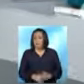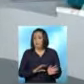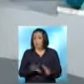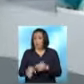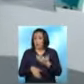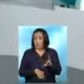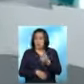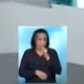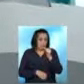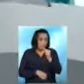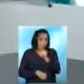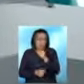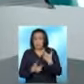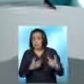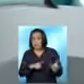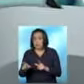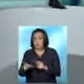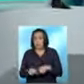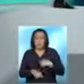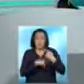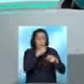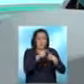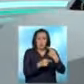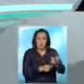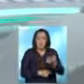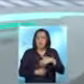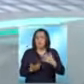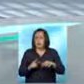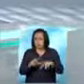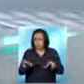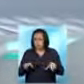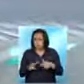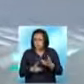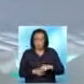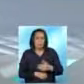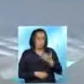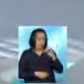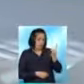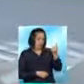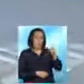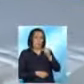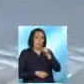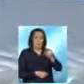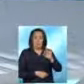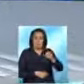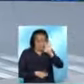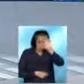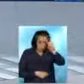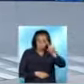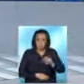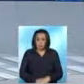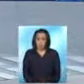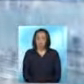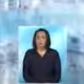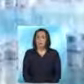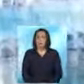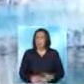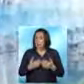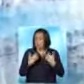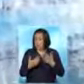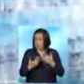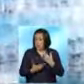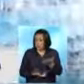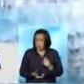Tenemos a nuestros corresponsales listos para contarnos qué está pasando en su región. Primero vamos con Gabriel Vela, él está en Cusco. Muchas